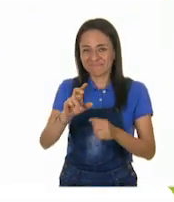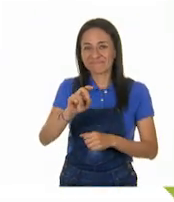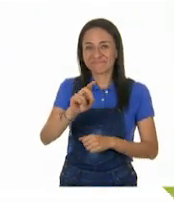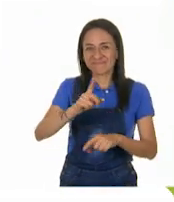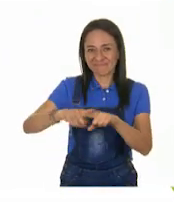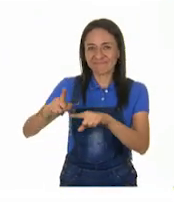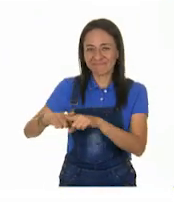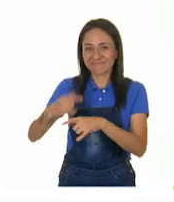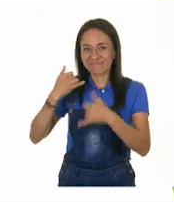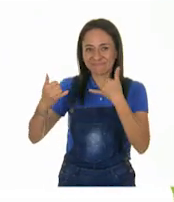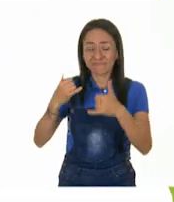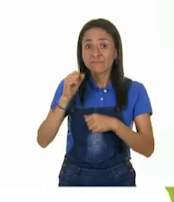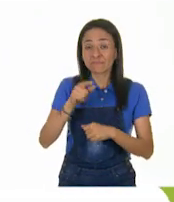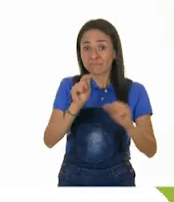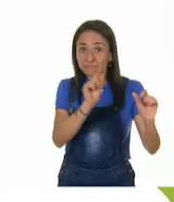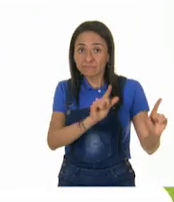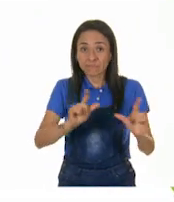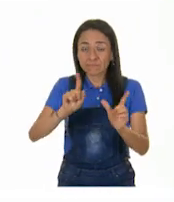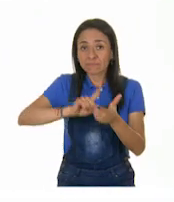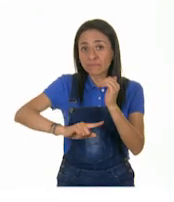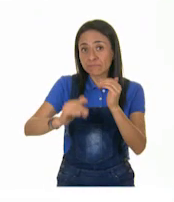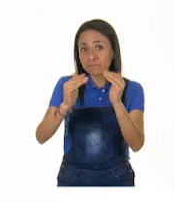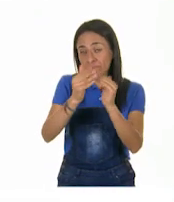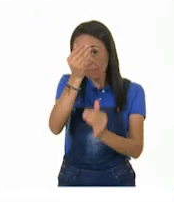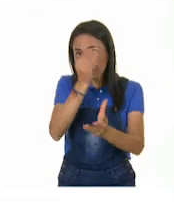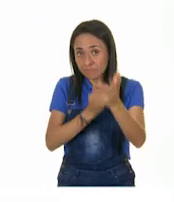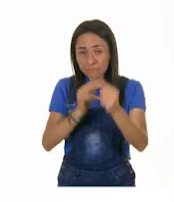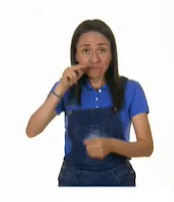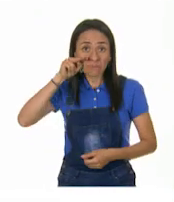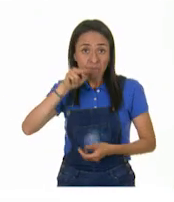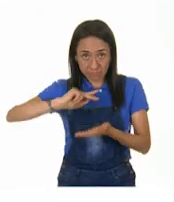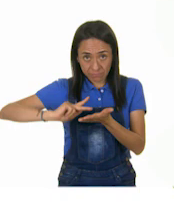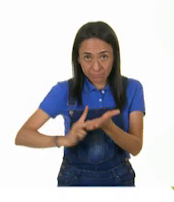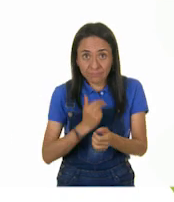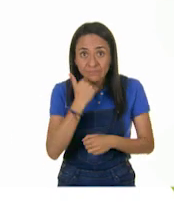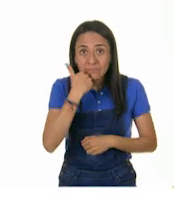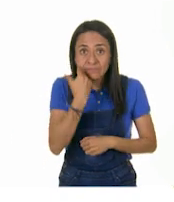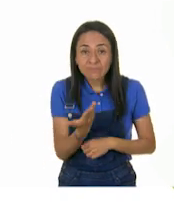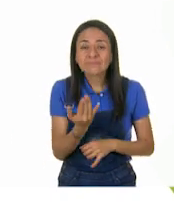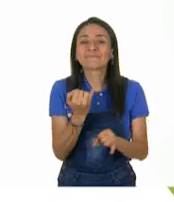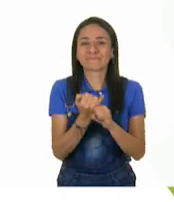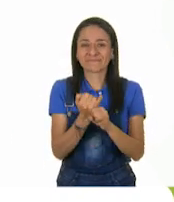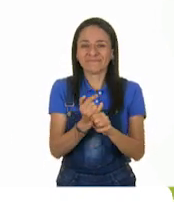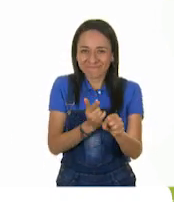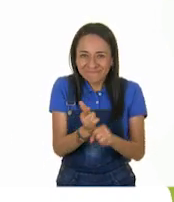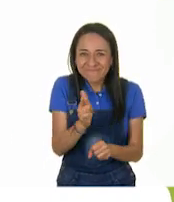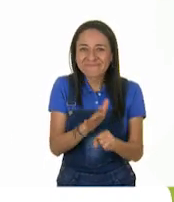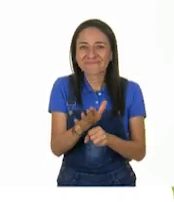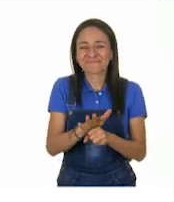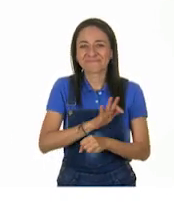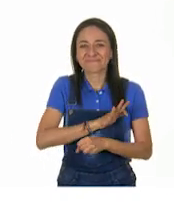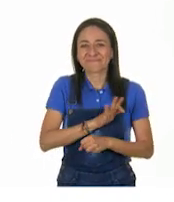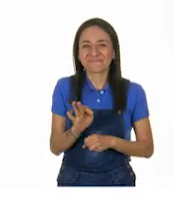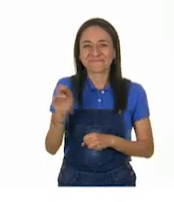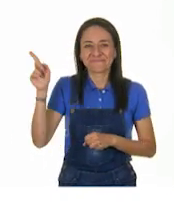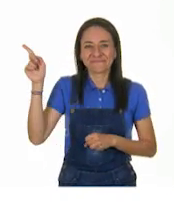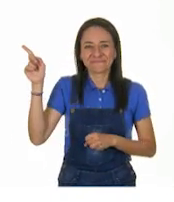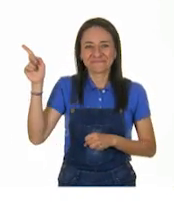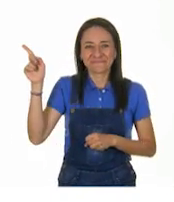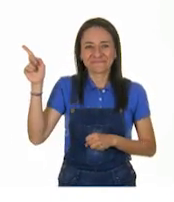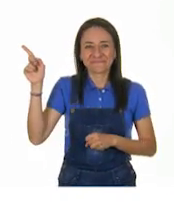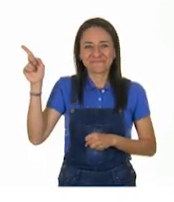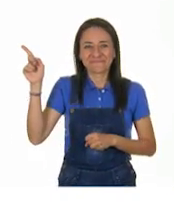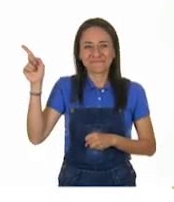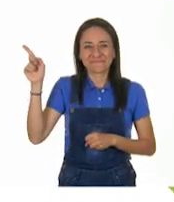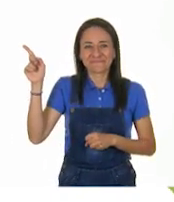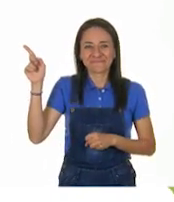quieres volver a ver los programas de aprende en casa los puedes encontrar en la siguiente liga aprende en casa puntos &